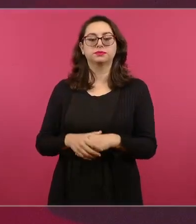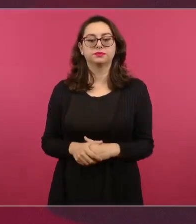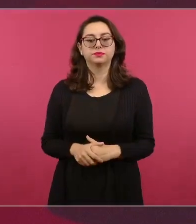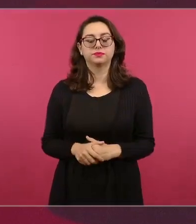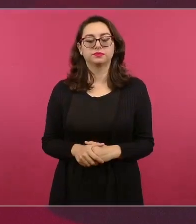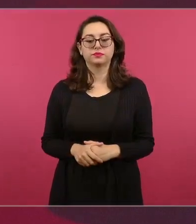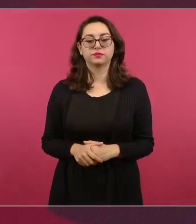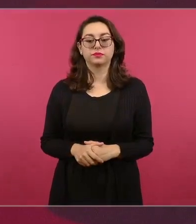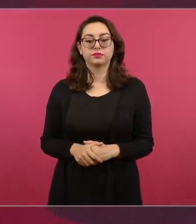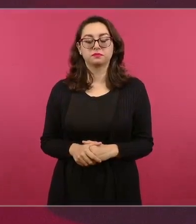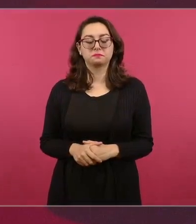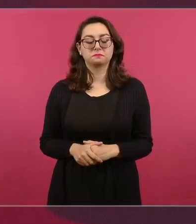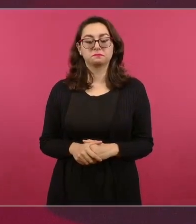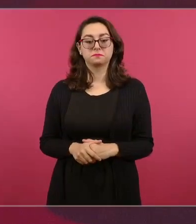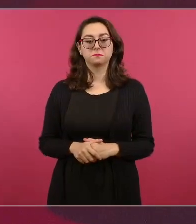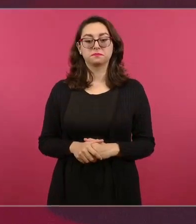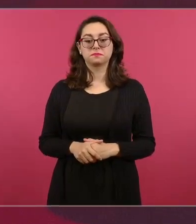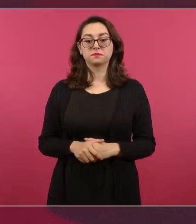No es